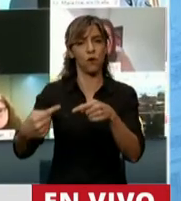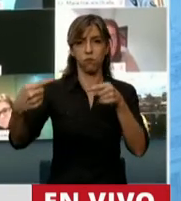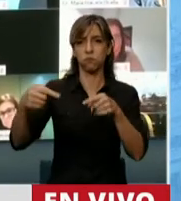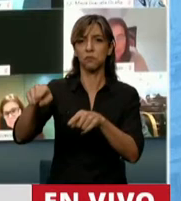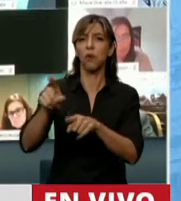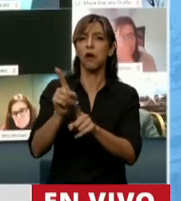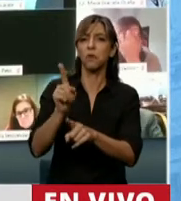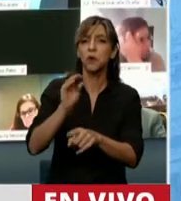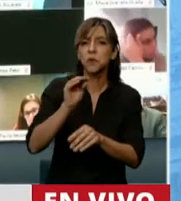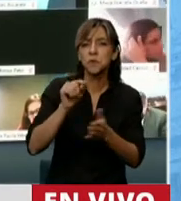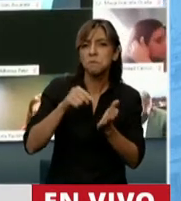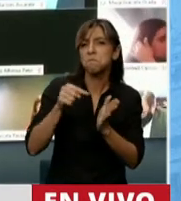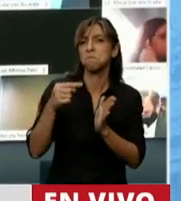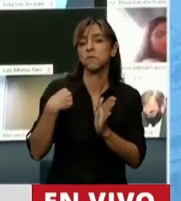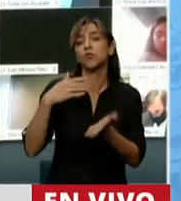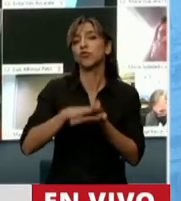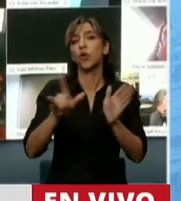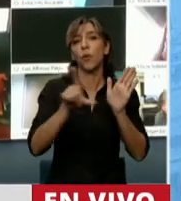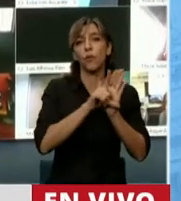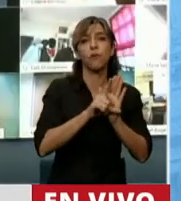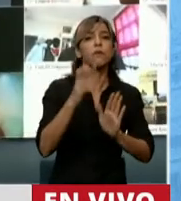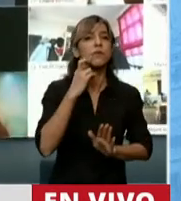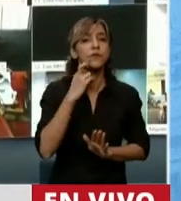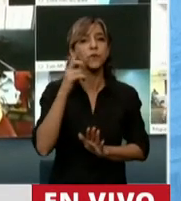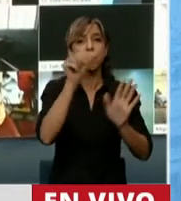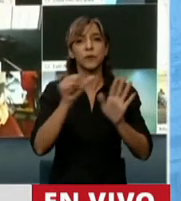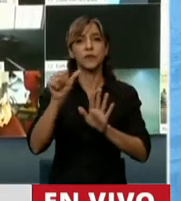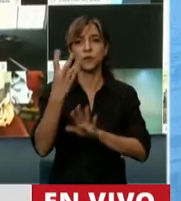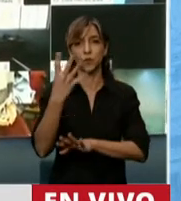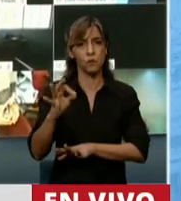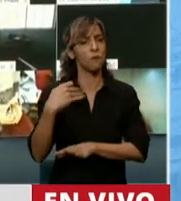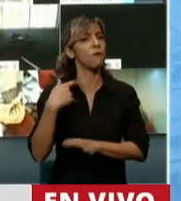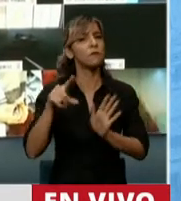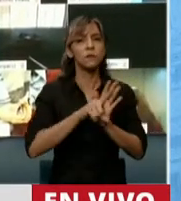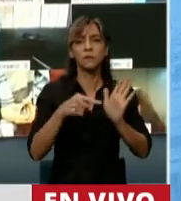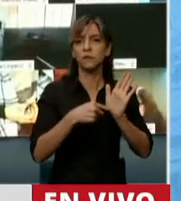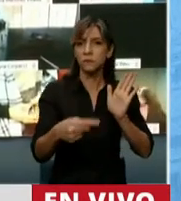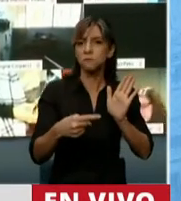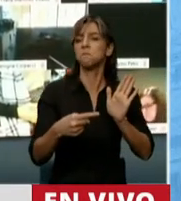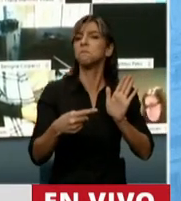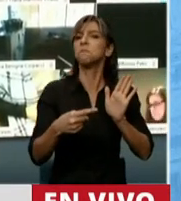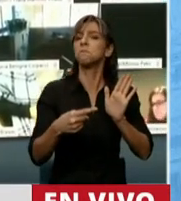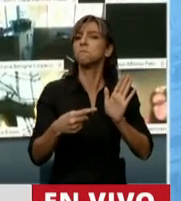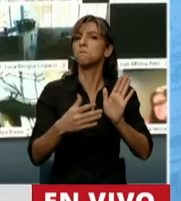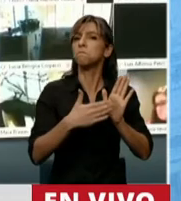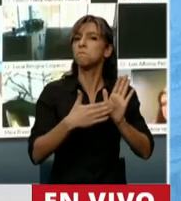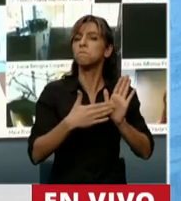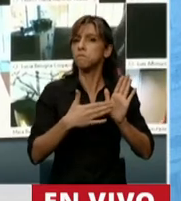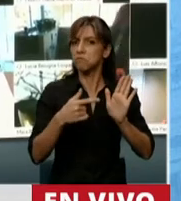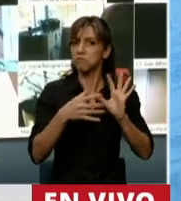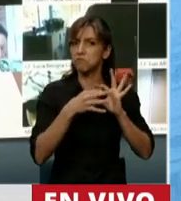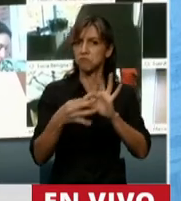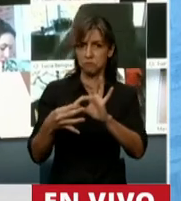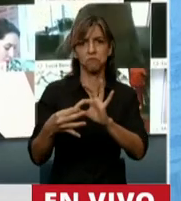por ejemplo, con respecto a la ley 19.640, que claramente se explicita que se está trabajando entre